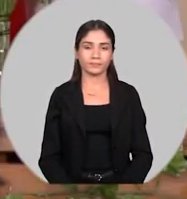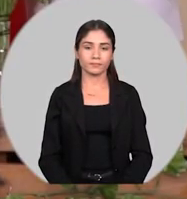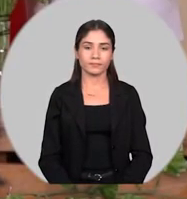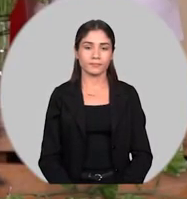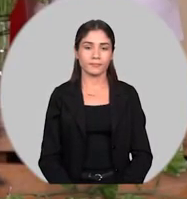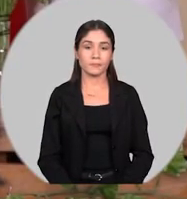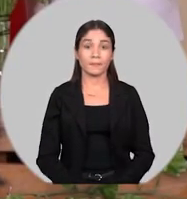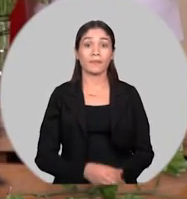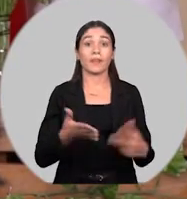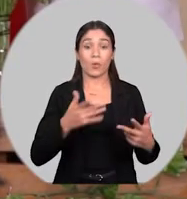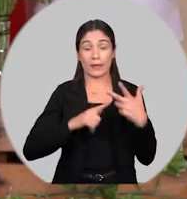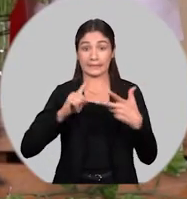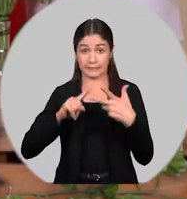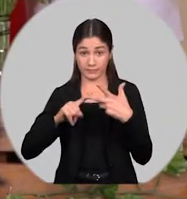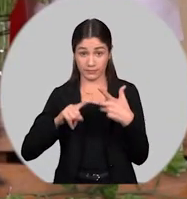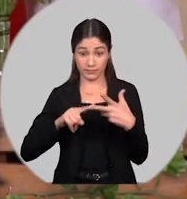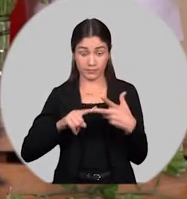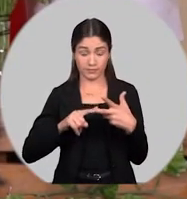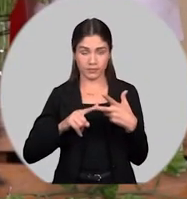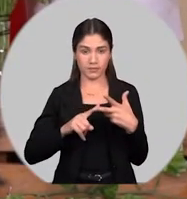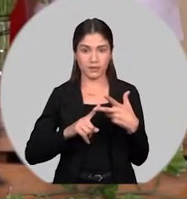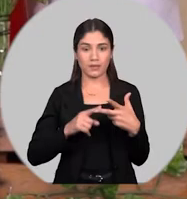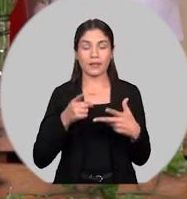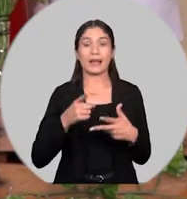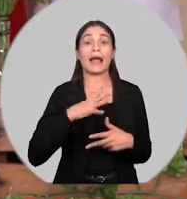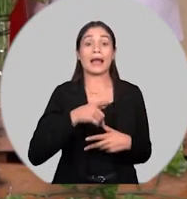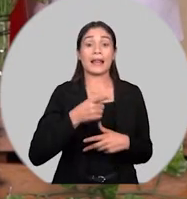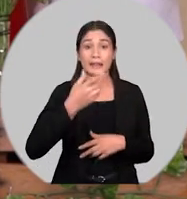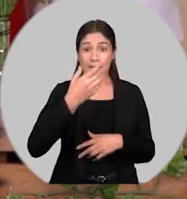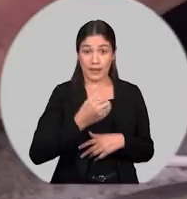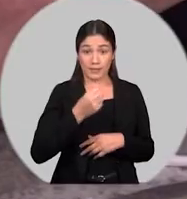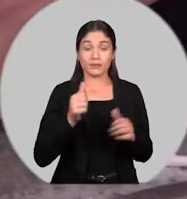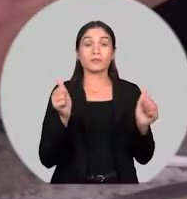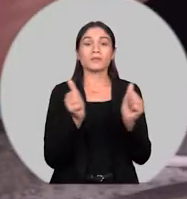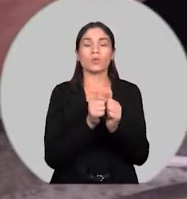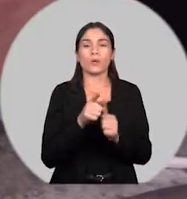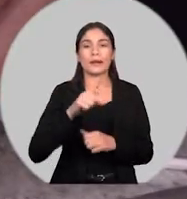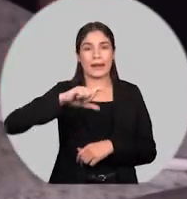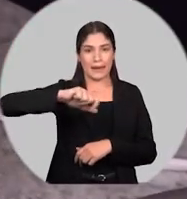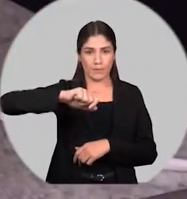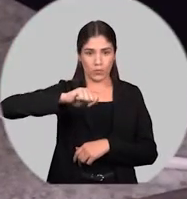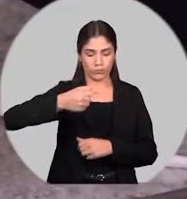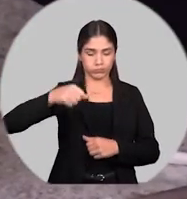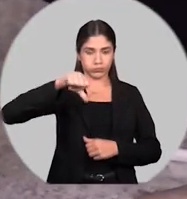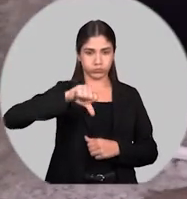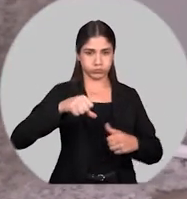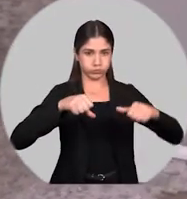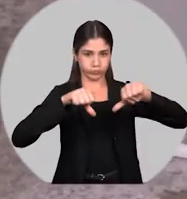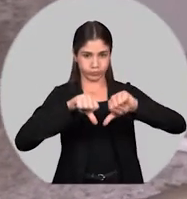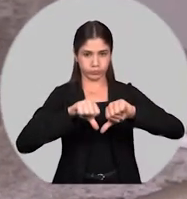ahora vamos con nuestro tercer paso que les comenté al principio, que es la leche con el limón.